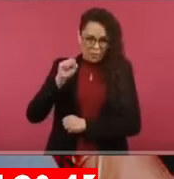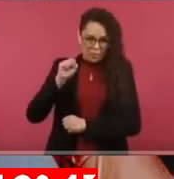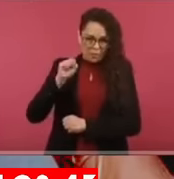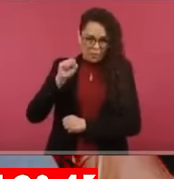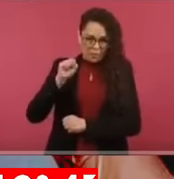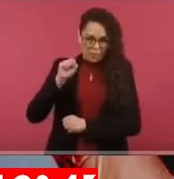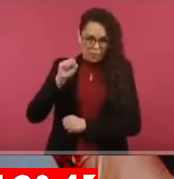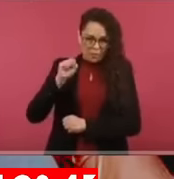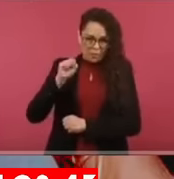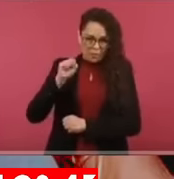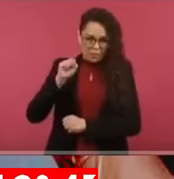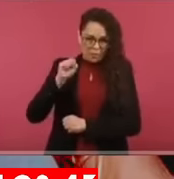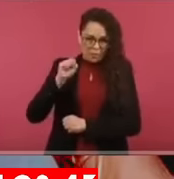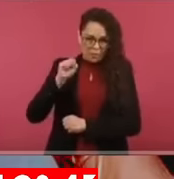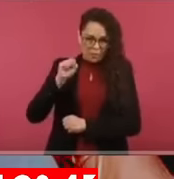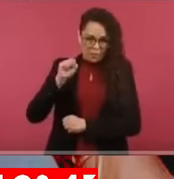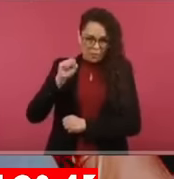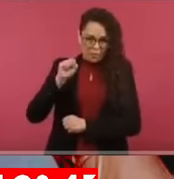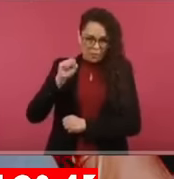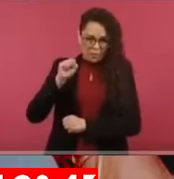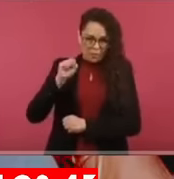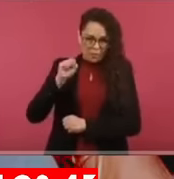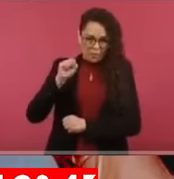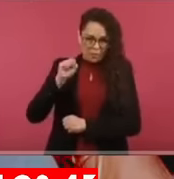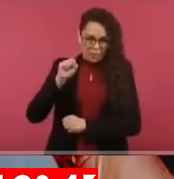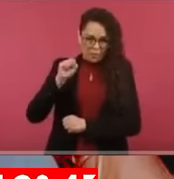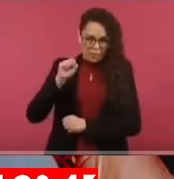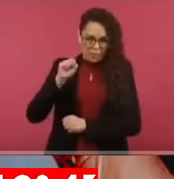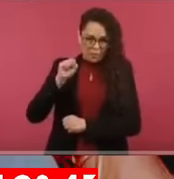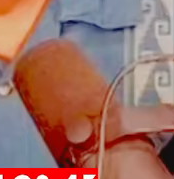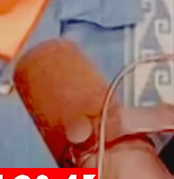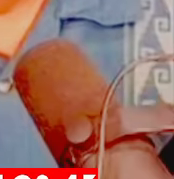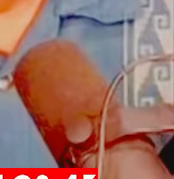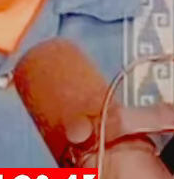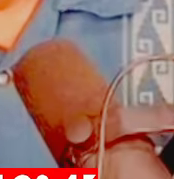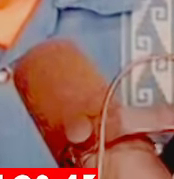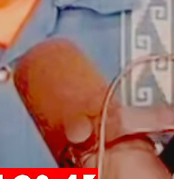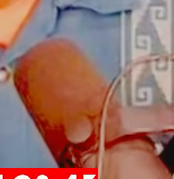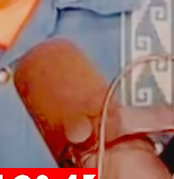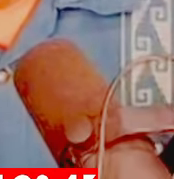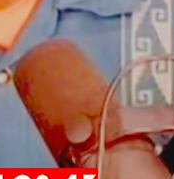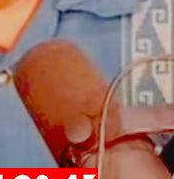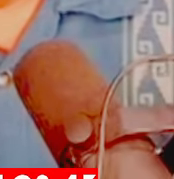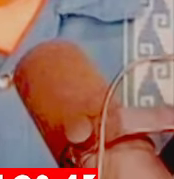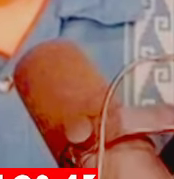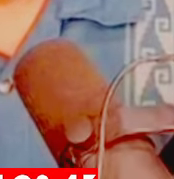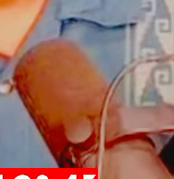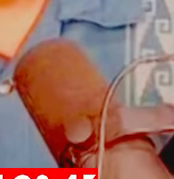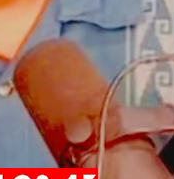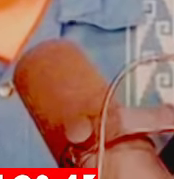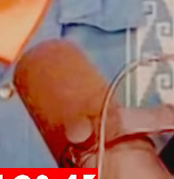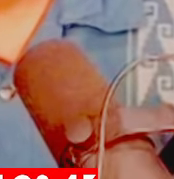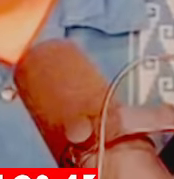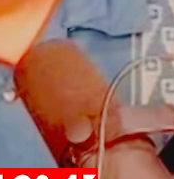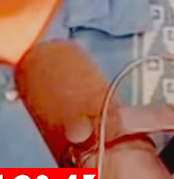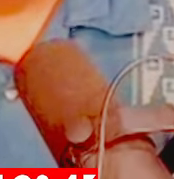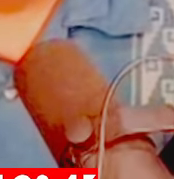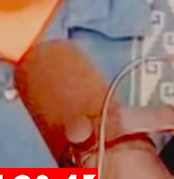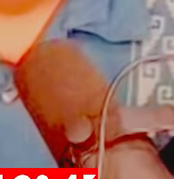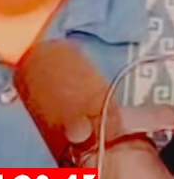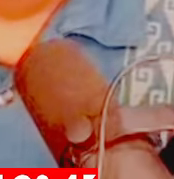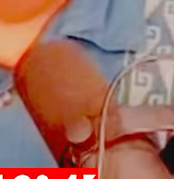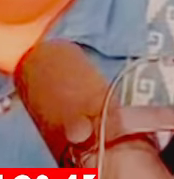No. Bueno, ahí está el presidente López Obrador revelando cómo hacían sus enjuagues. Te saludo con mucho gusto,